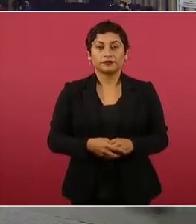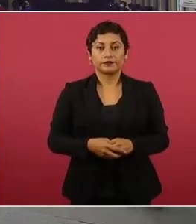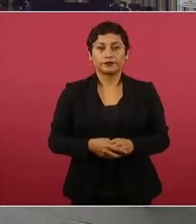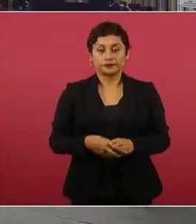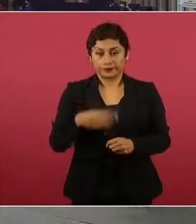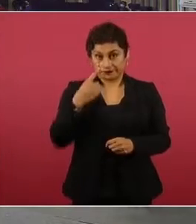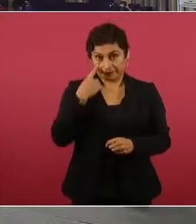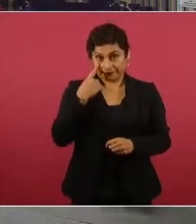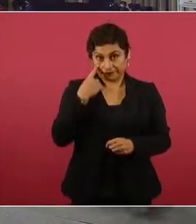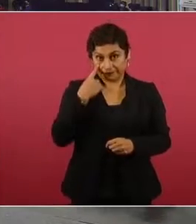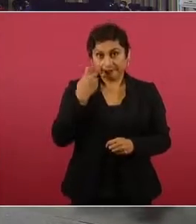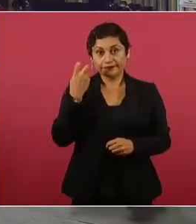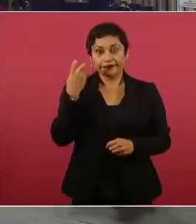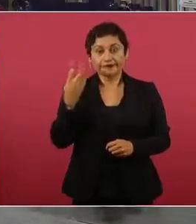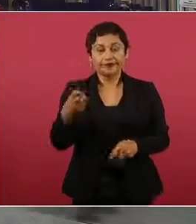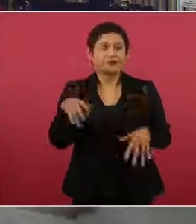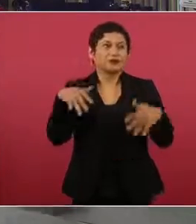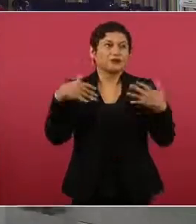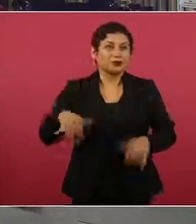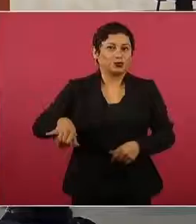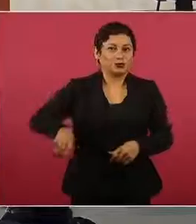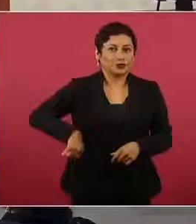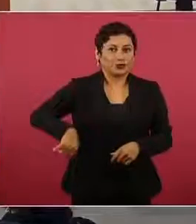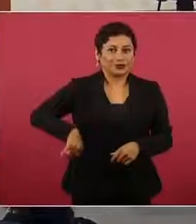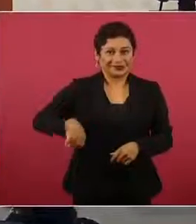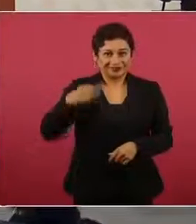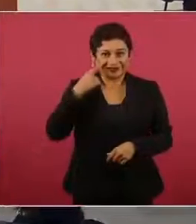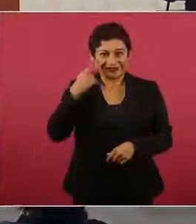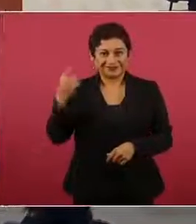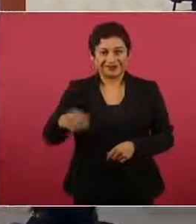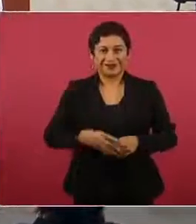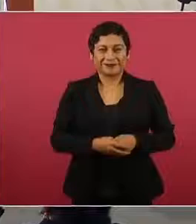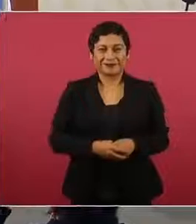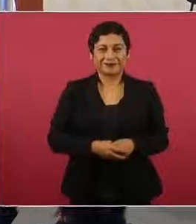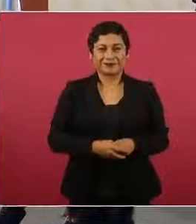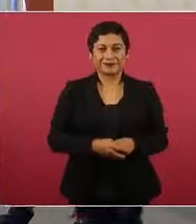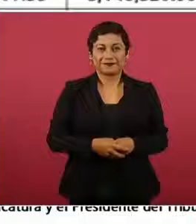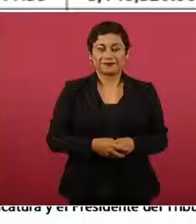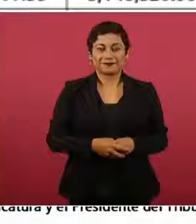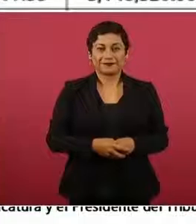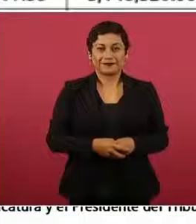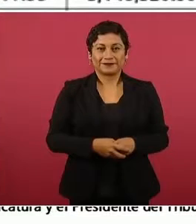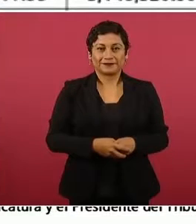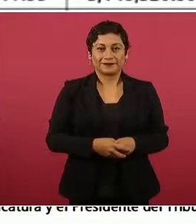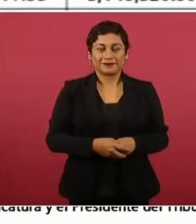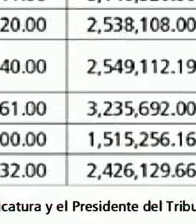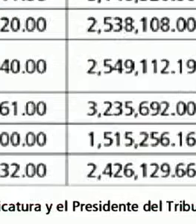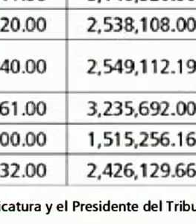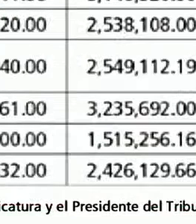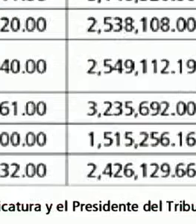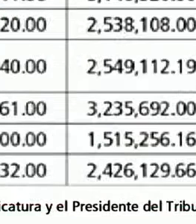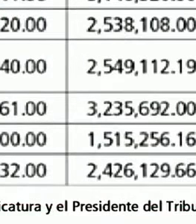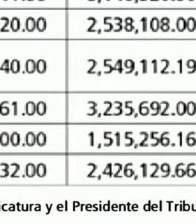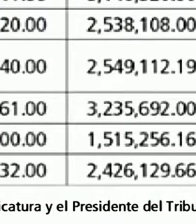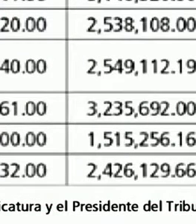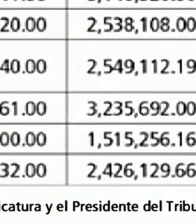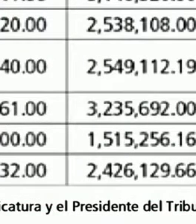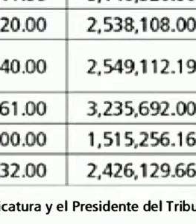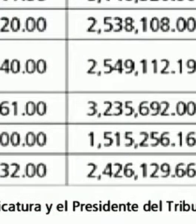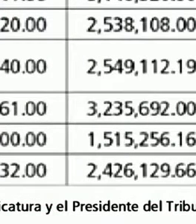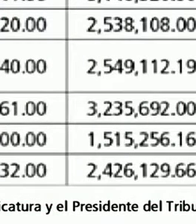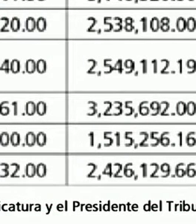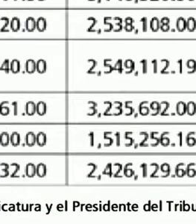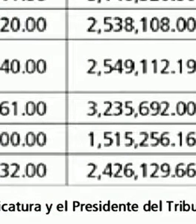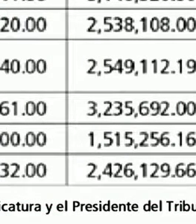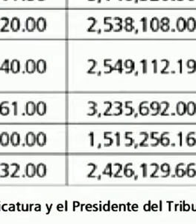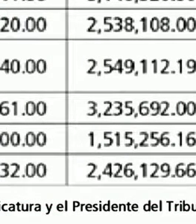Fíjense, este es interesantísimo. ¿Cómo estábamos? Para los jóvenes, porque ya los jóvenes